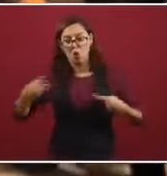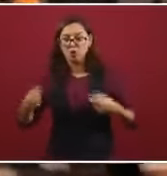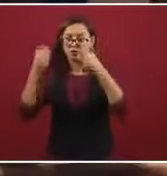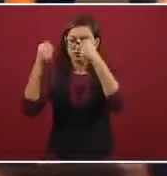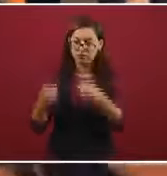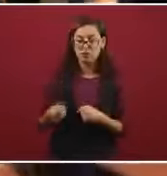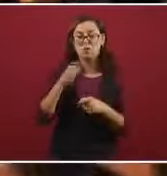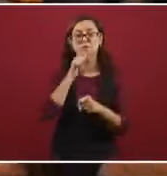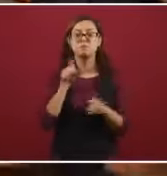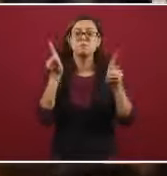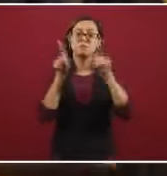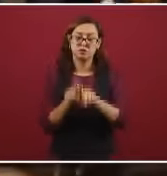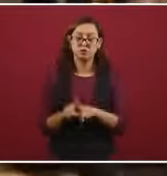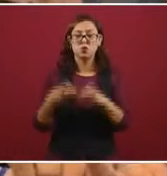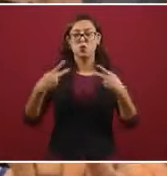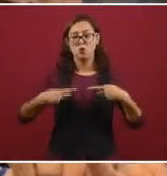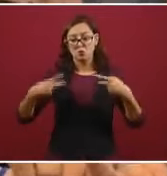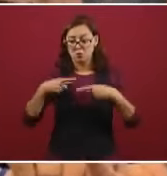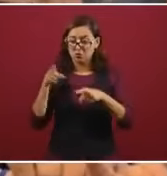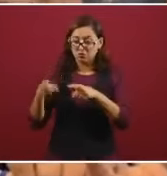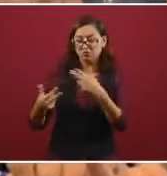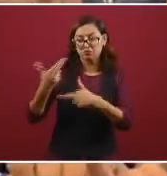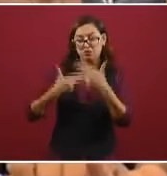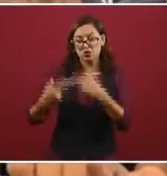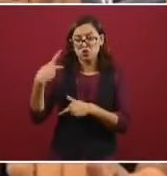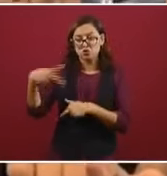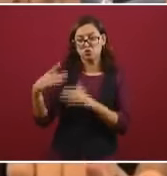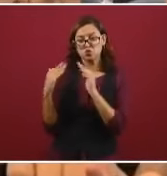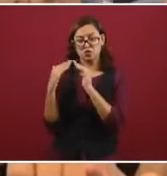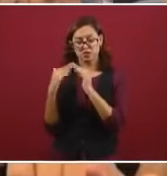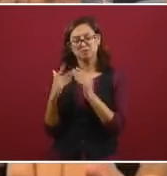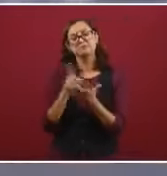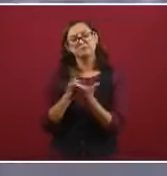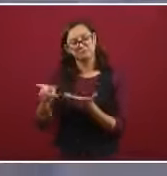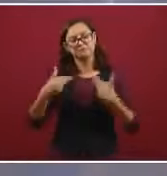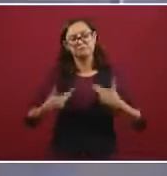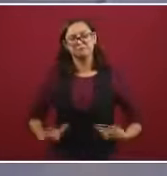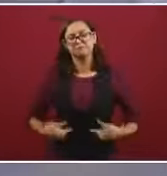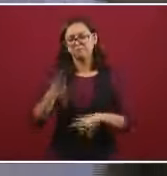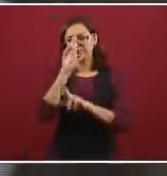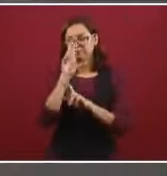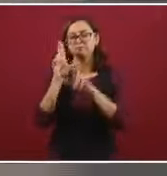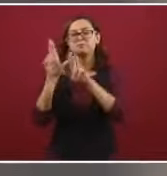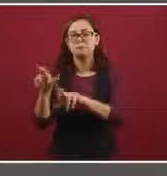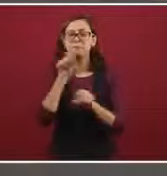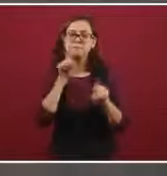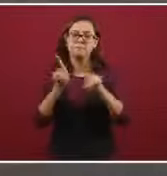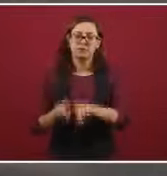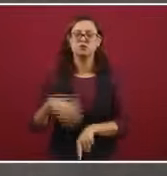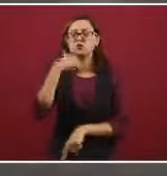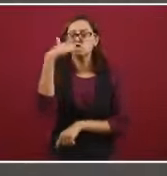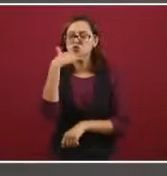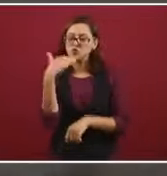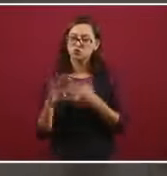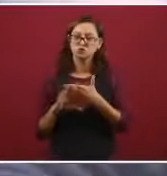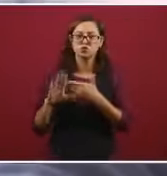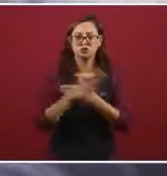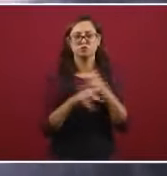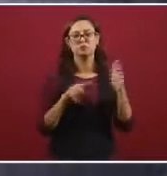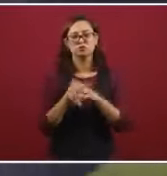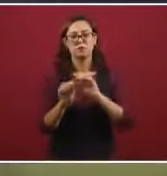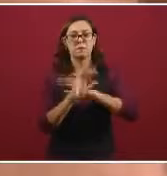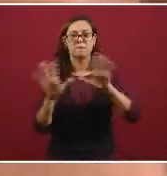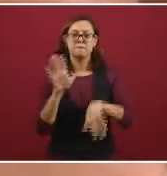el retorno asistido de migrantes con enfoque a la protección de los derechos humanos, una gestión transparente y el combate a la corrupción, dando seguimiento a